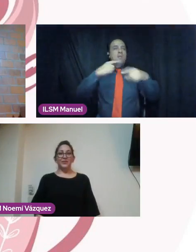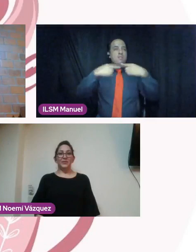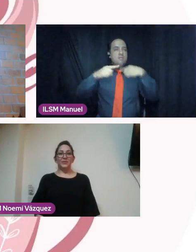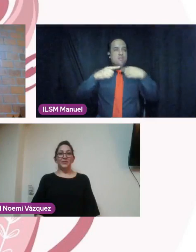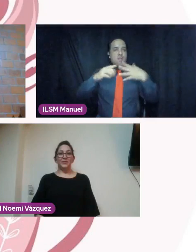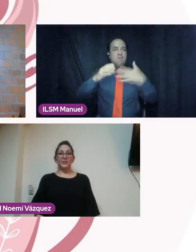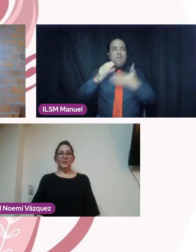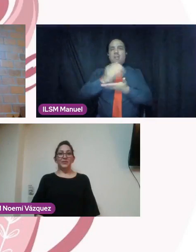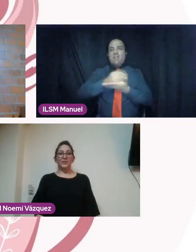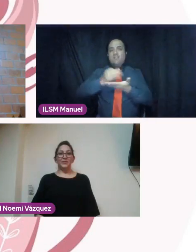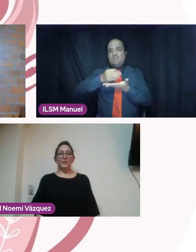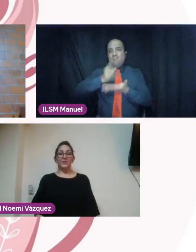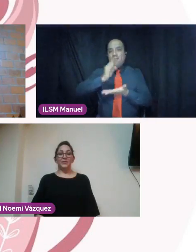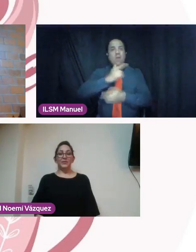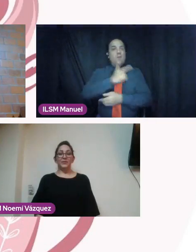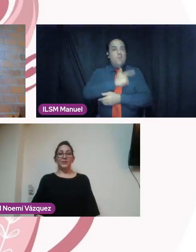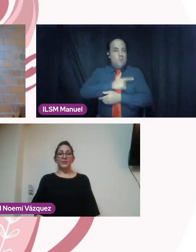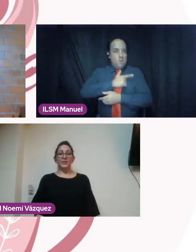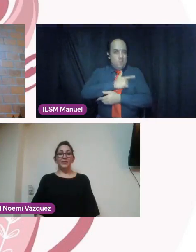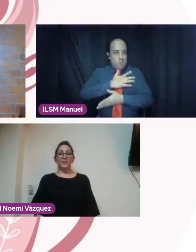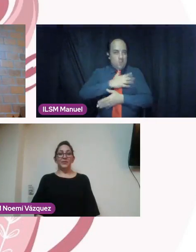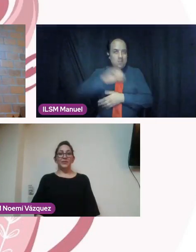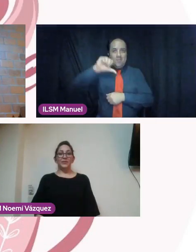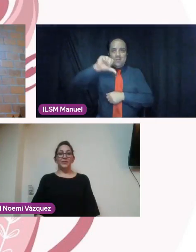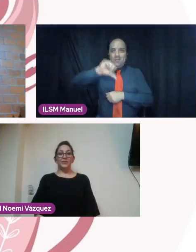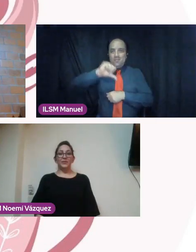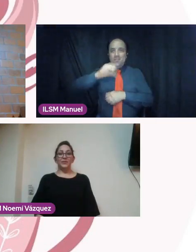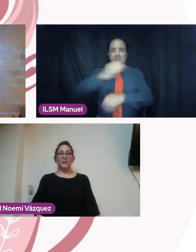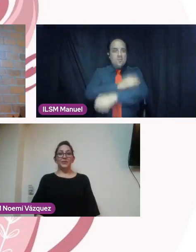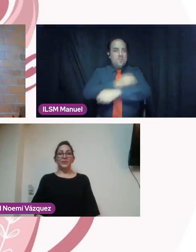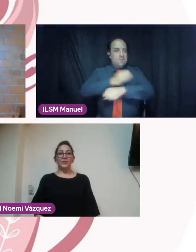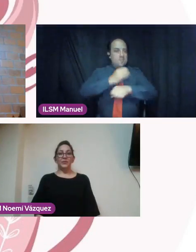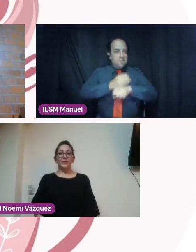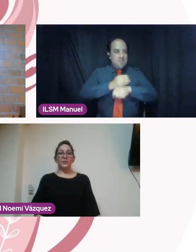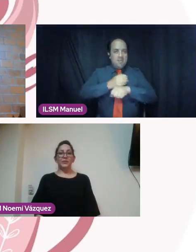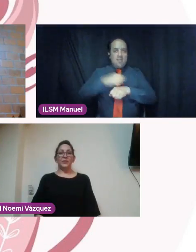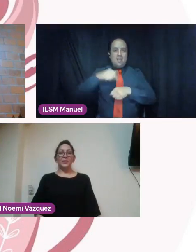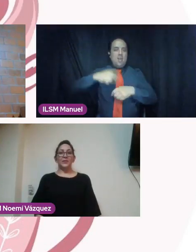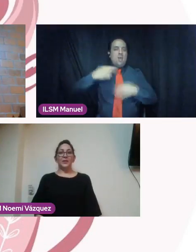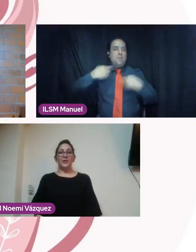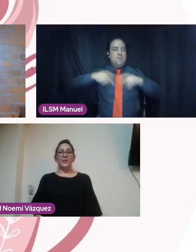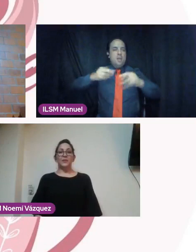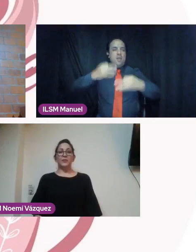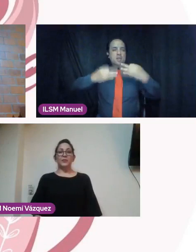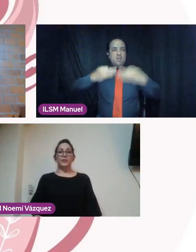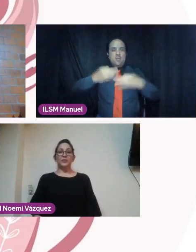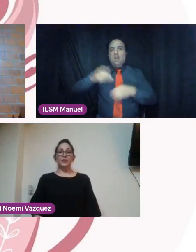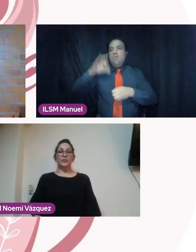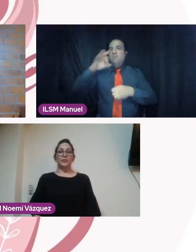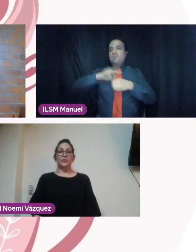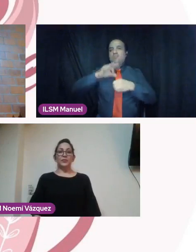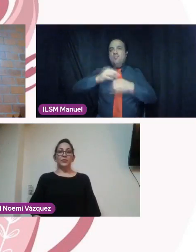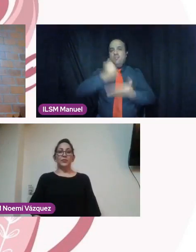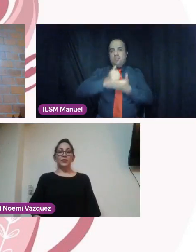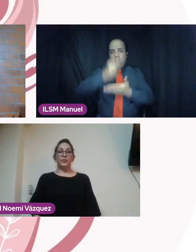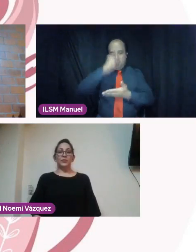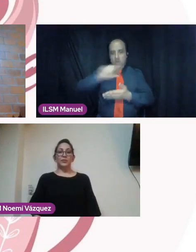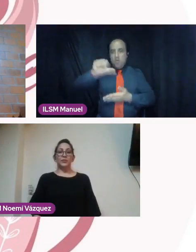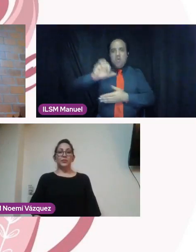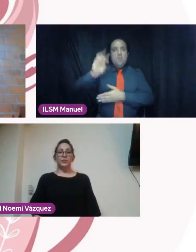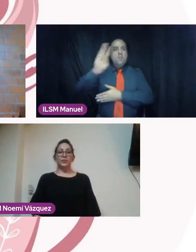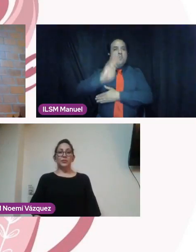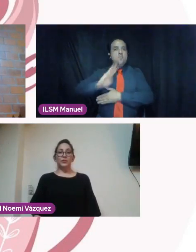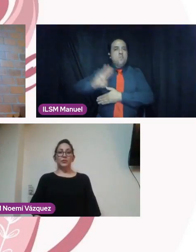nos acompañen a nombre del Pleno del Tribunal Electoral de la Ciudad de México. Un gusto que nos acompañen este miércoles, ya 6 de septiembre,